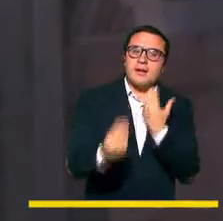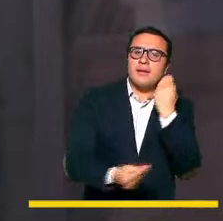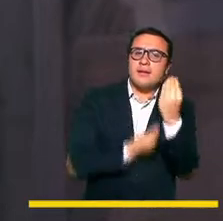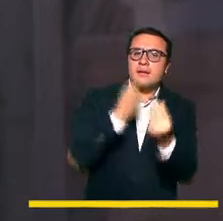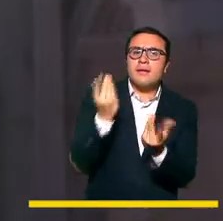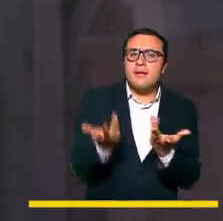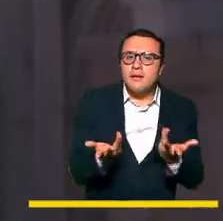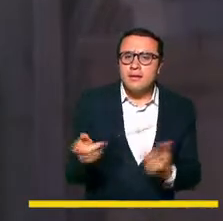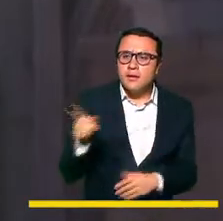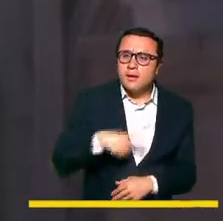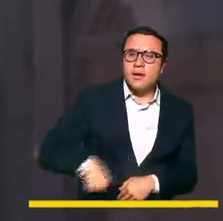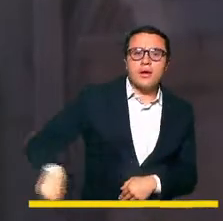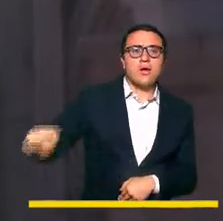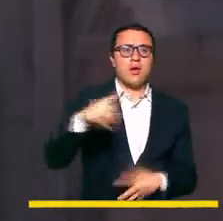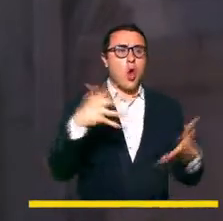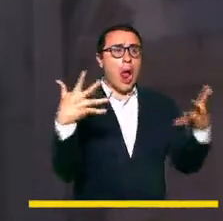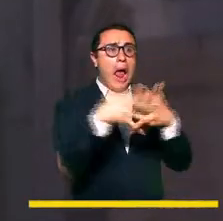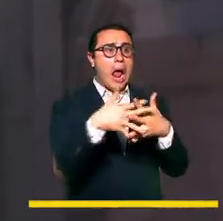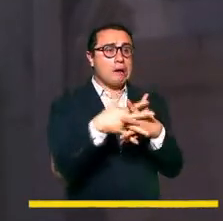los costos del arroz,